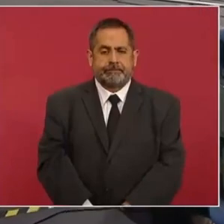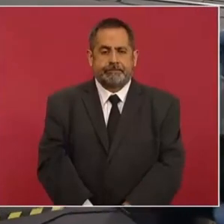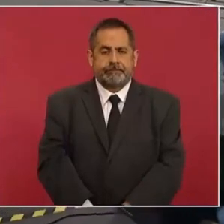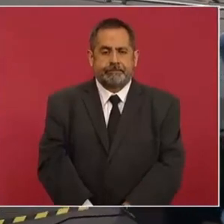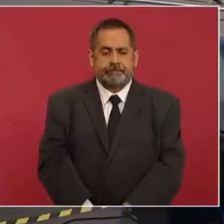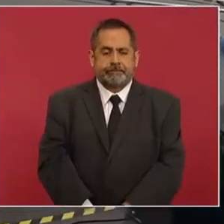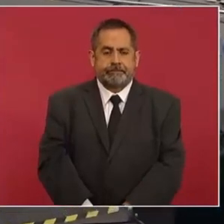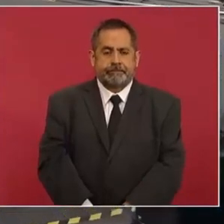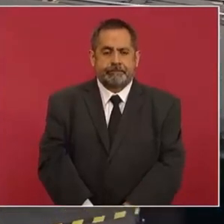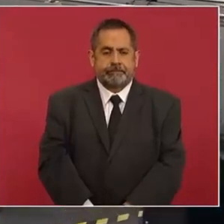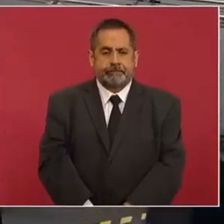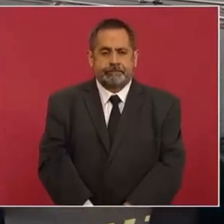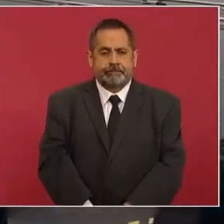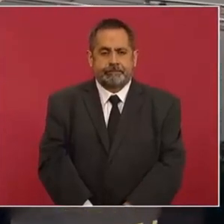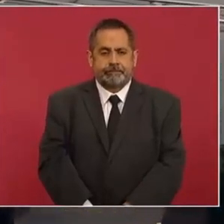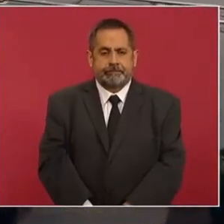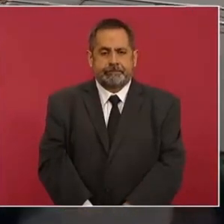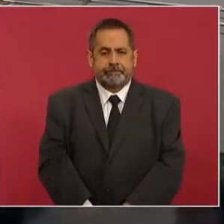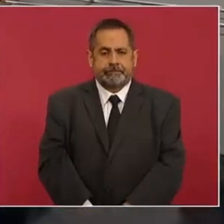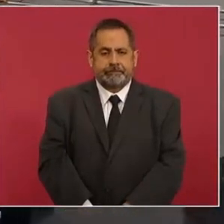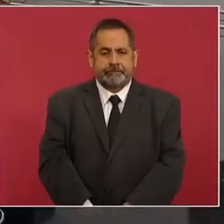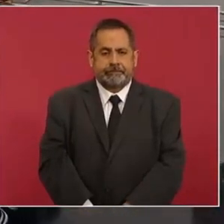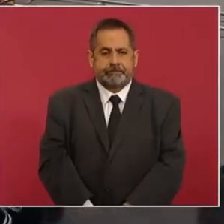es esto.